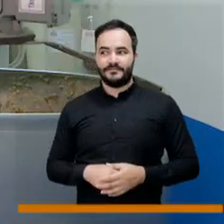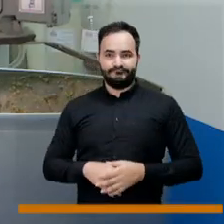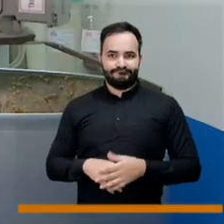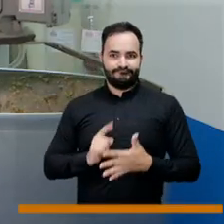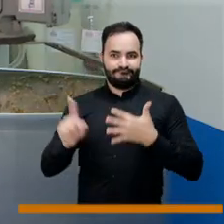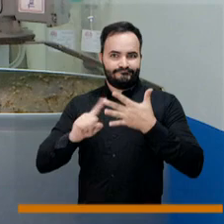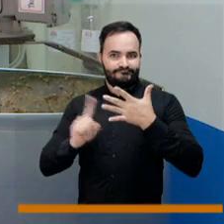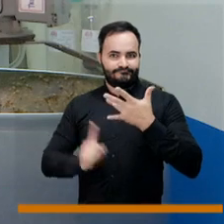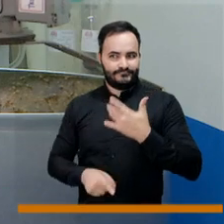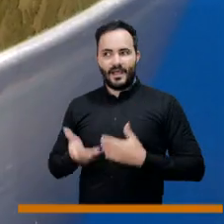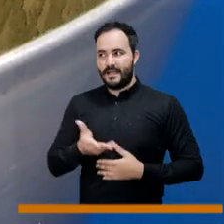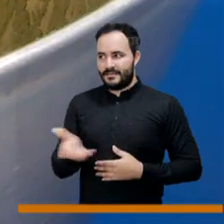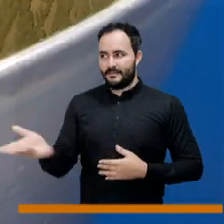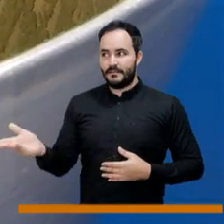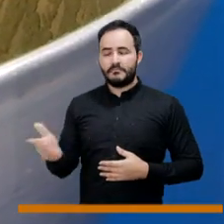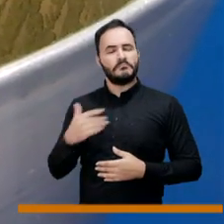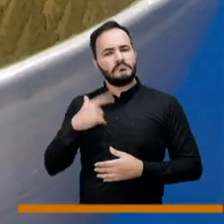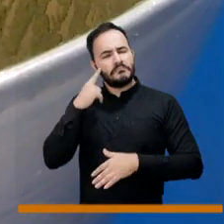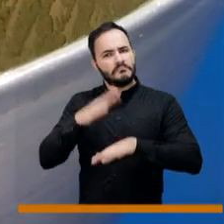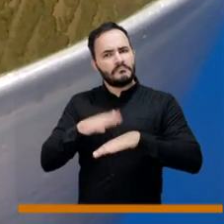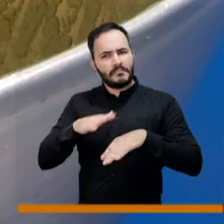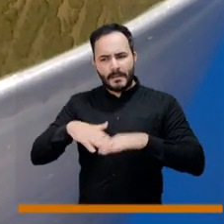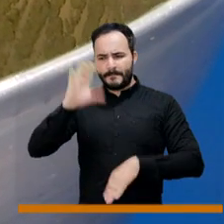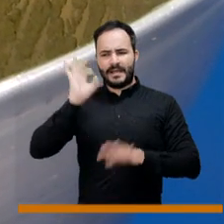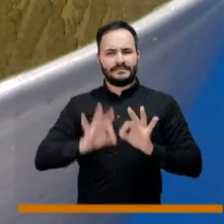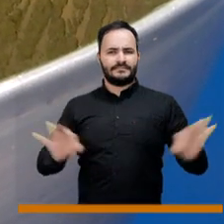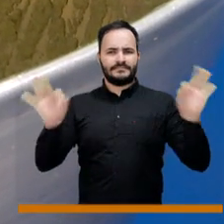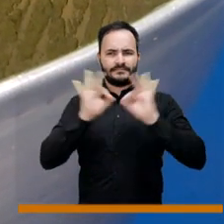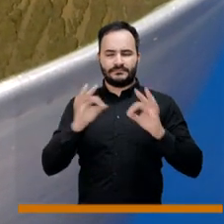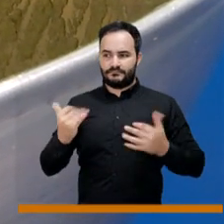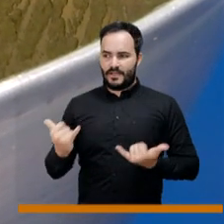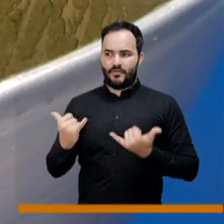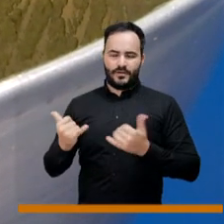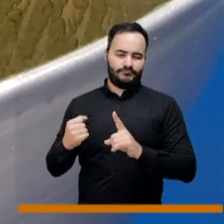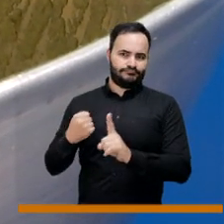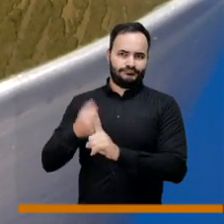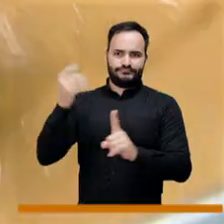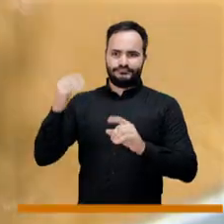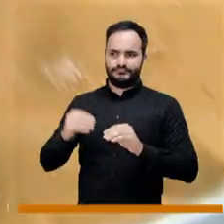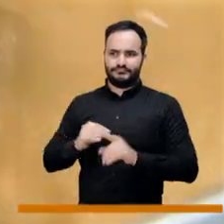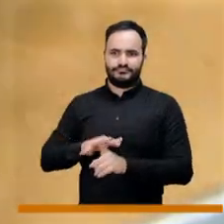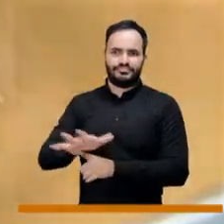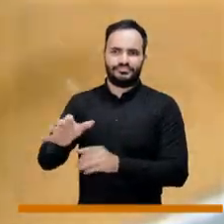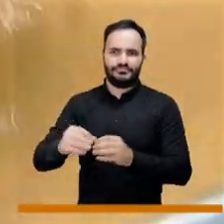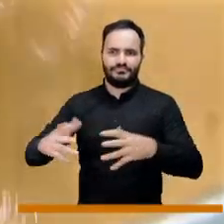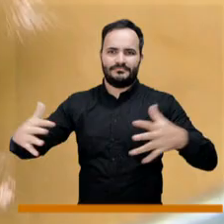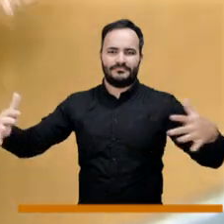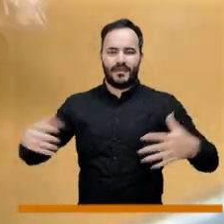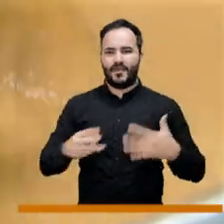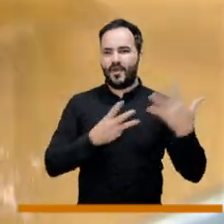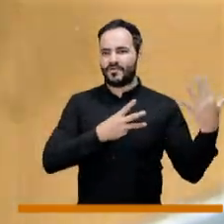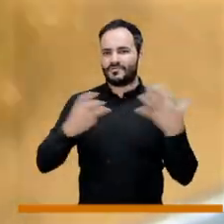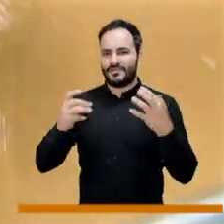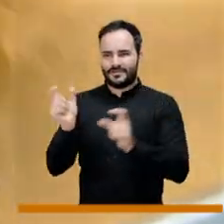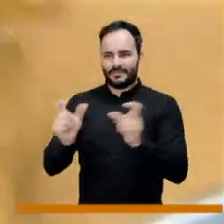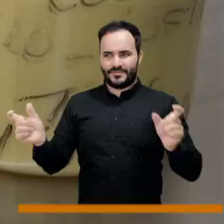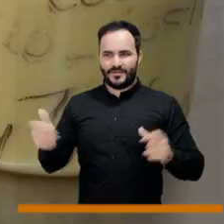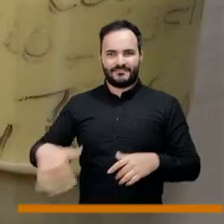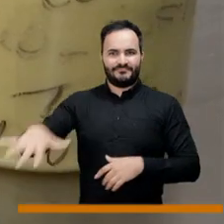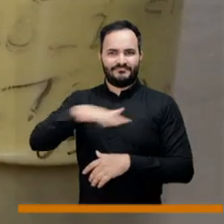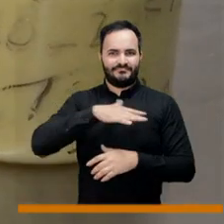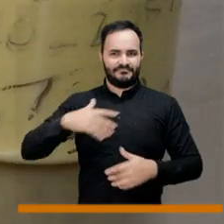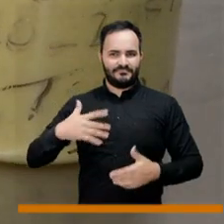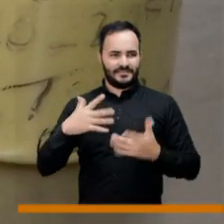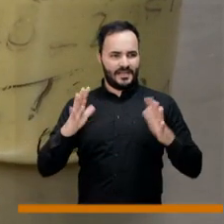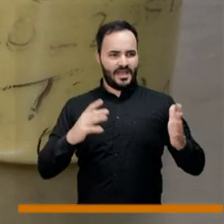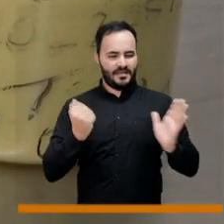un omnicanal, pero lo importante, pienso yo, es que se trascendió y hoy tenemos una red de más o menos 800 cosechadoras en el